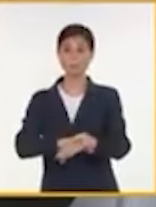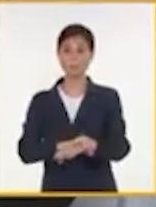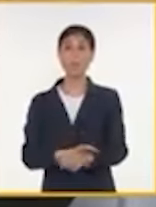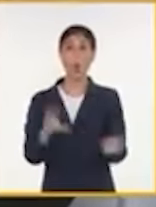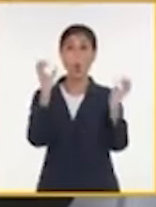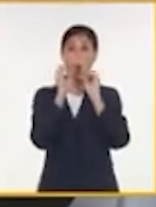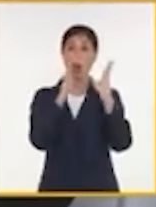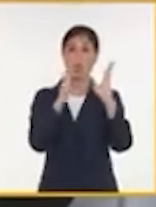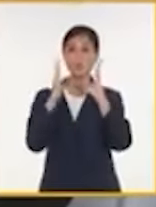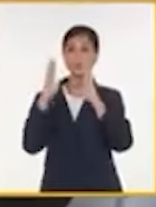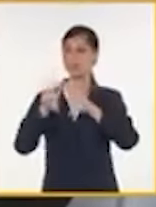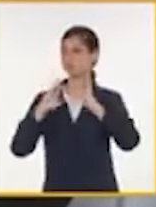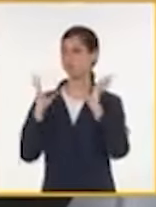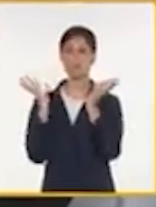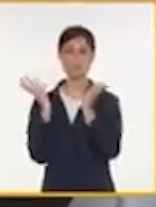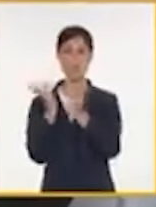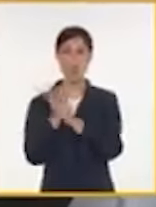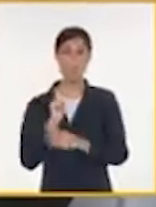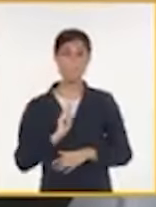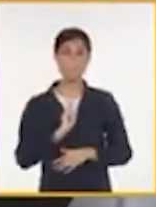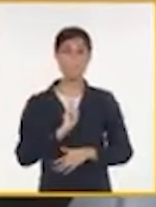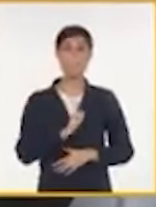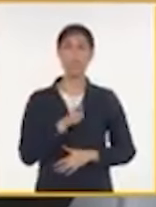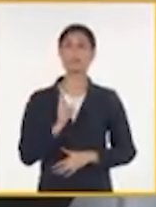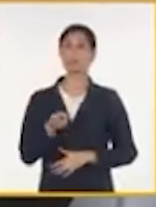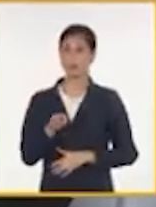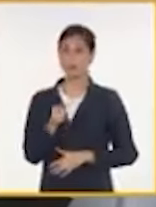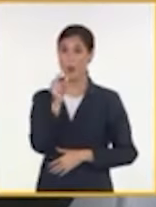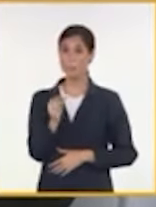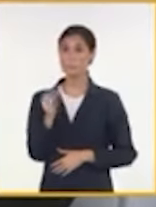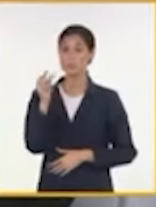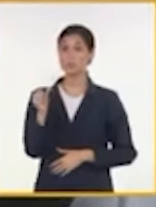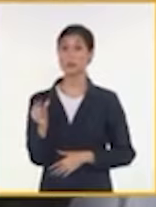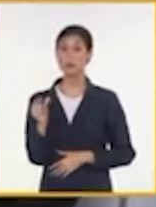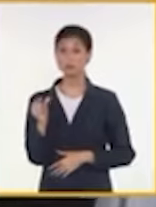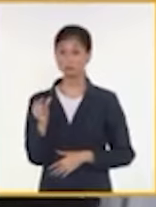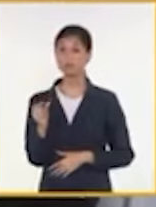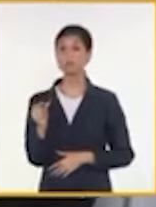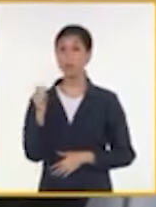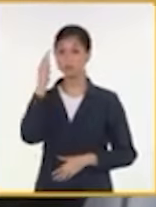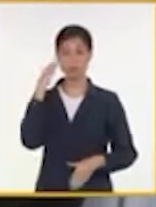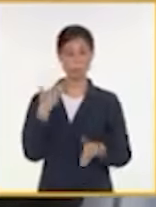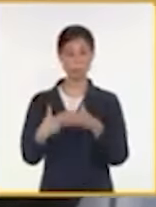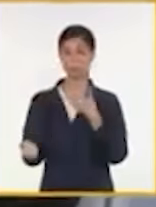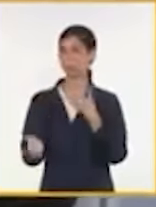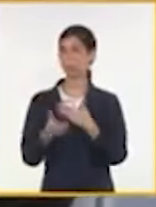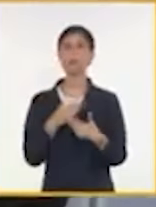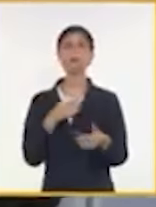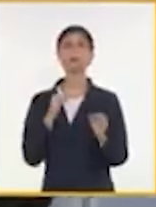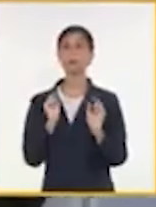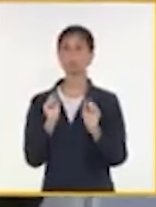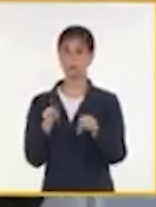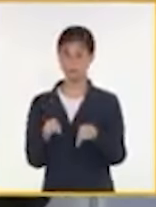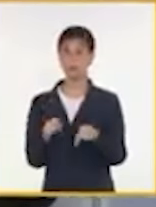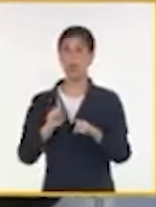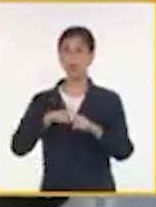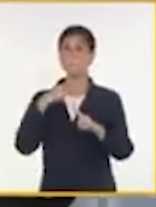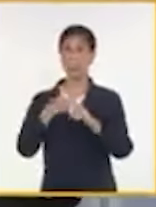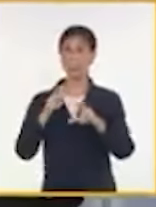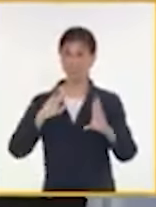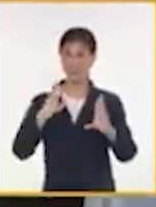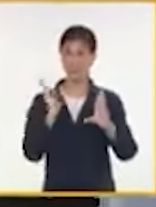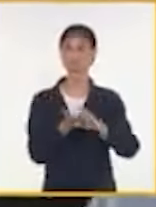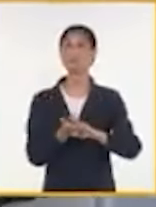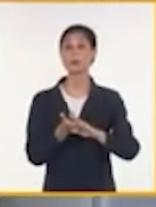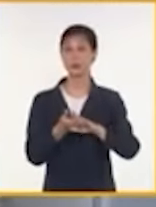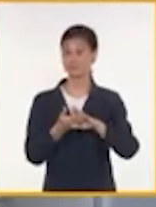financiaron a delincuentes sin escrúpulo Asimismo reconocidos algunos con antecedentes criminales y vinculados la droga que